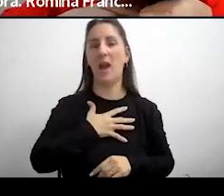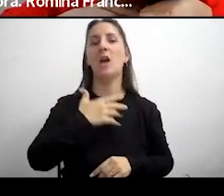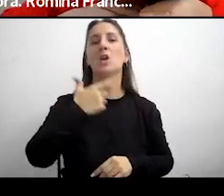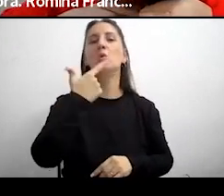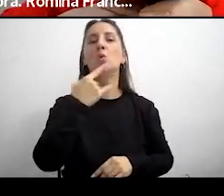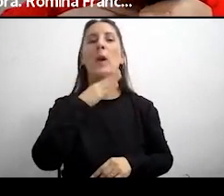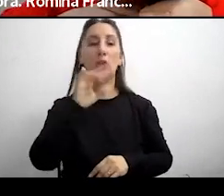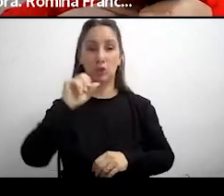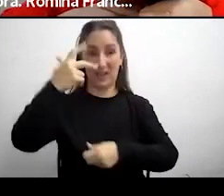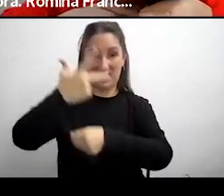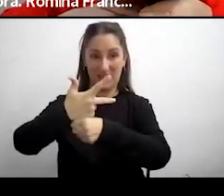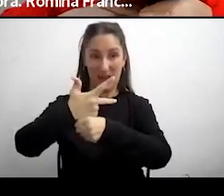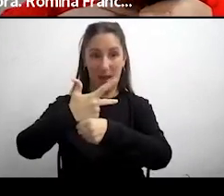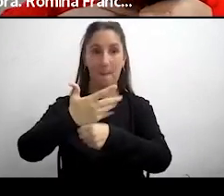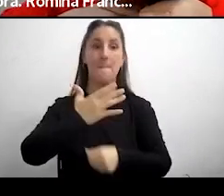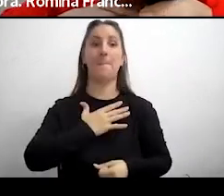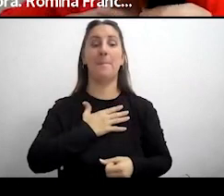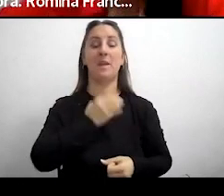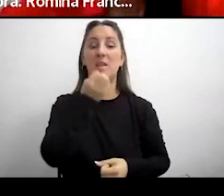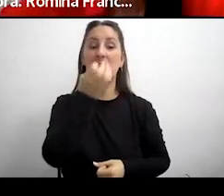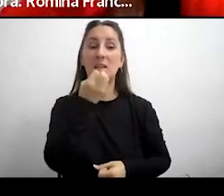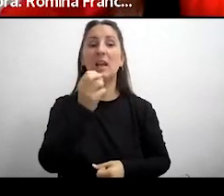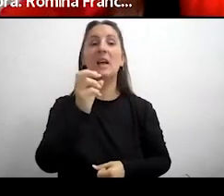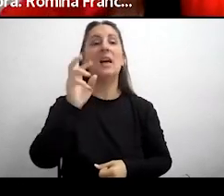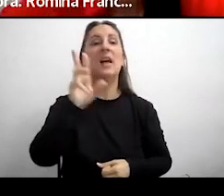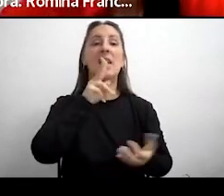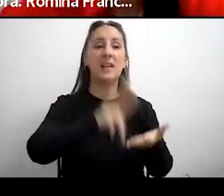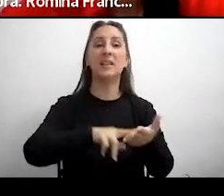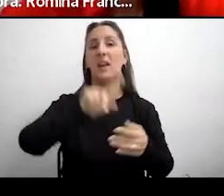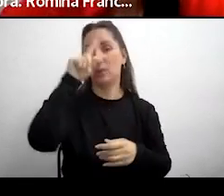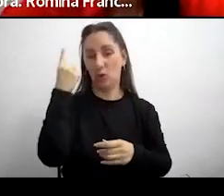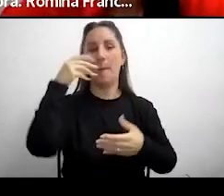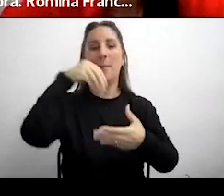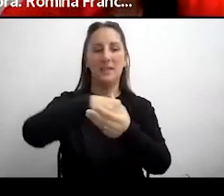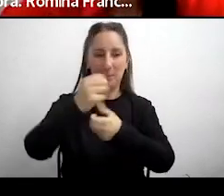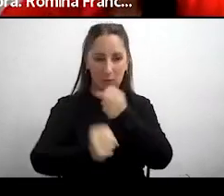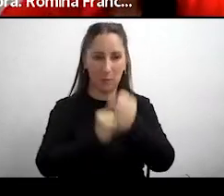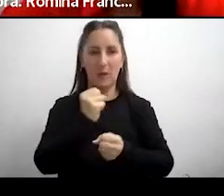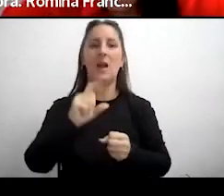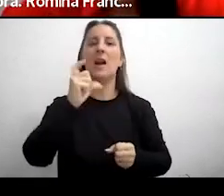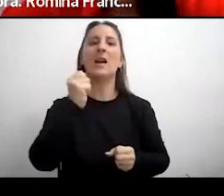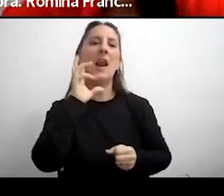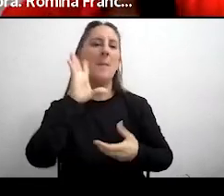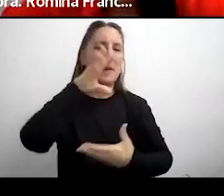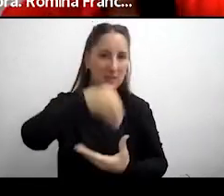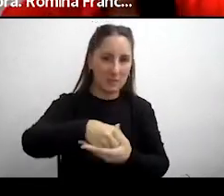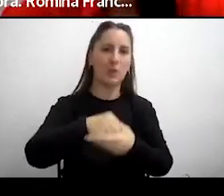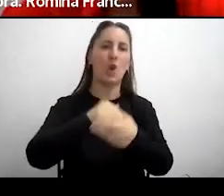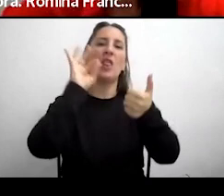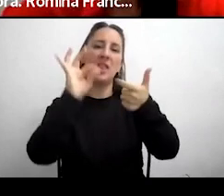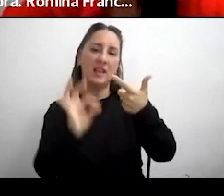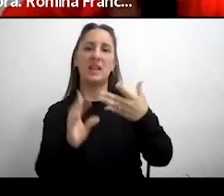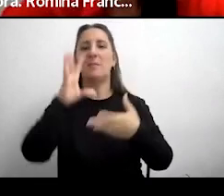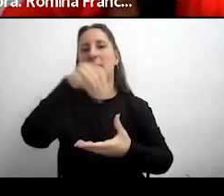tenemos en la parte de mi declaración, rentas nacionales, terceras, participación de empresas, carga de participación, detalle de participación en